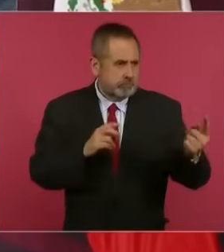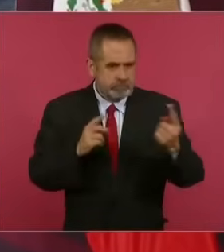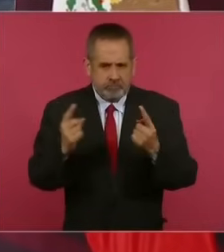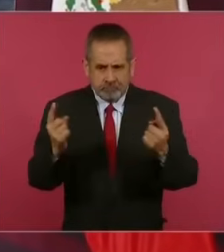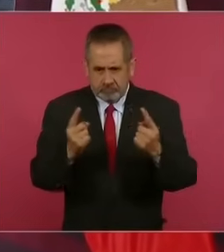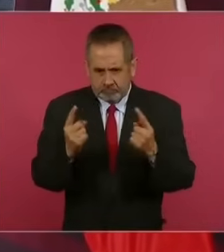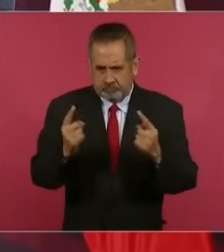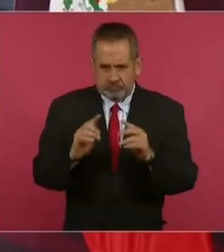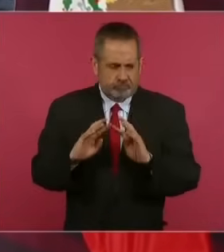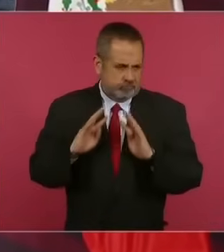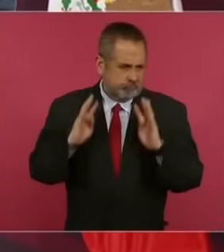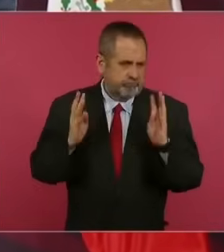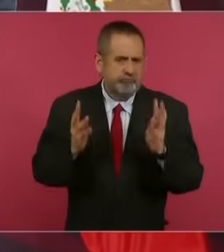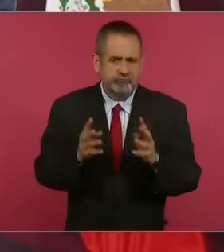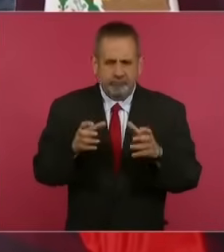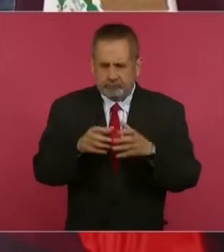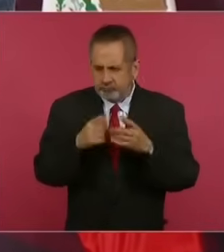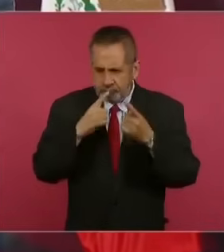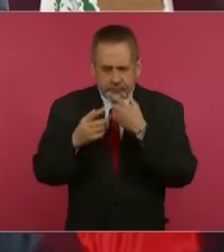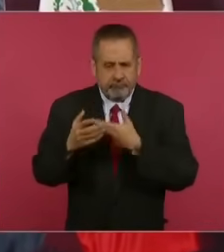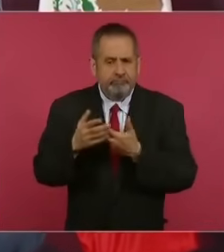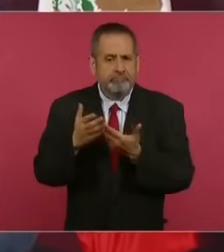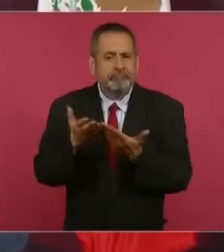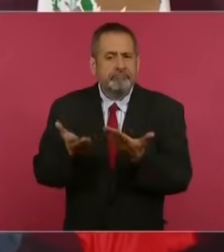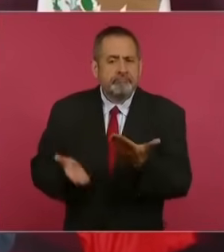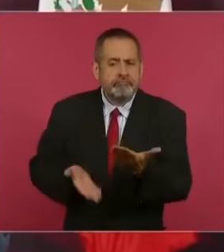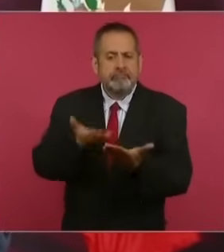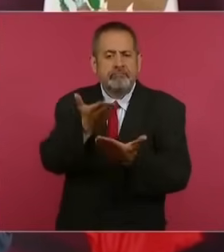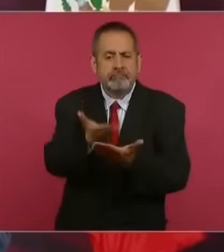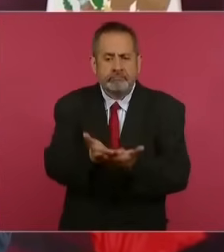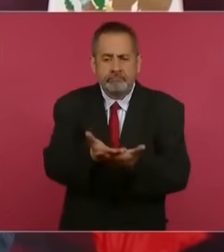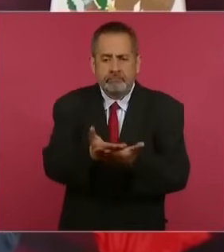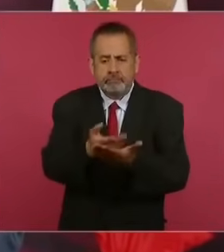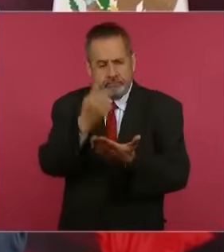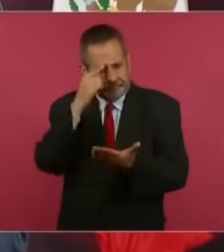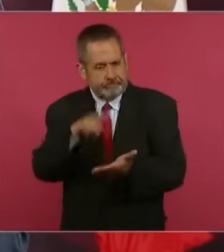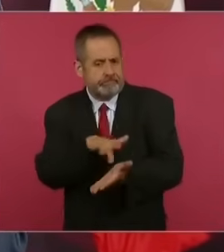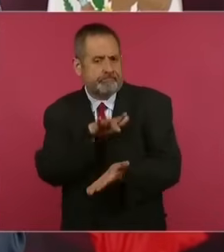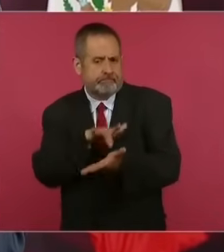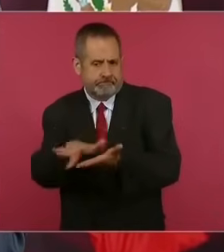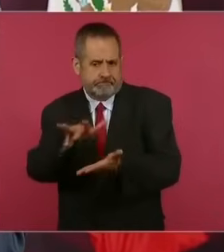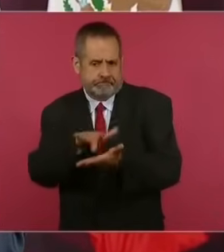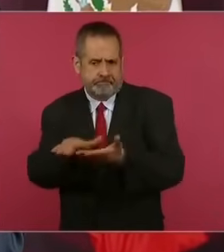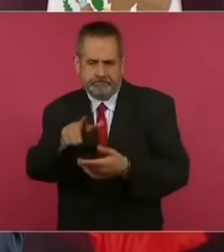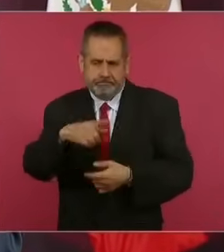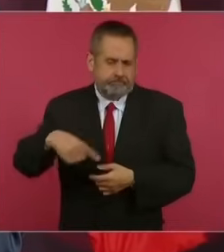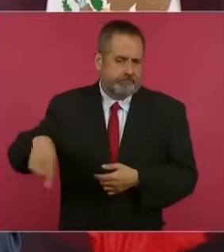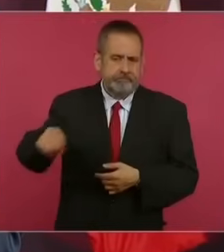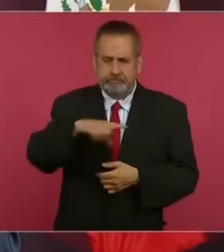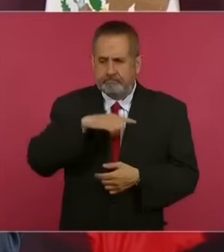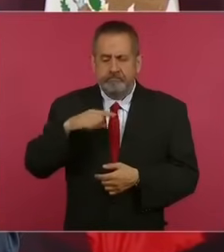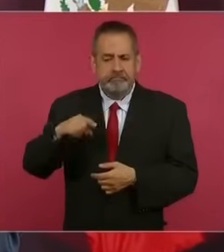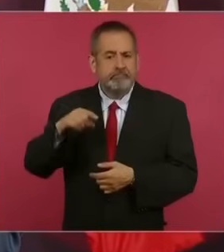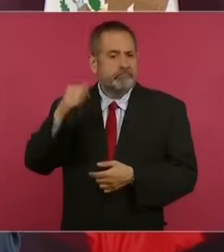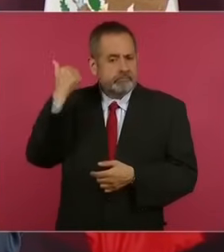para hacer una propuesta de apoyo a el